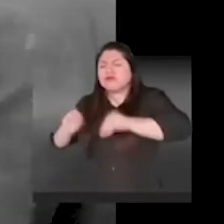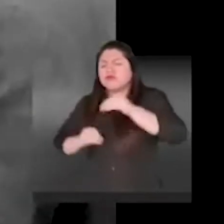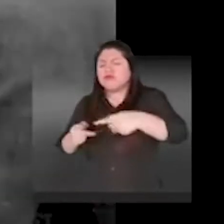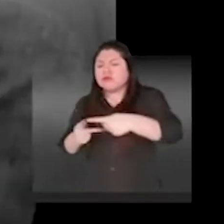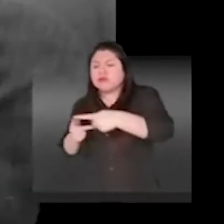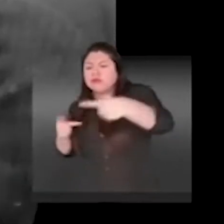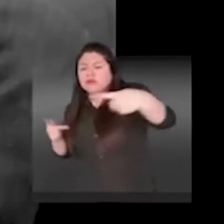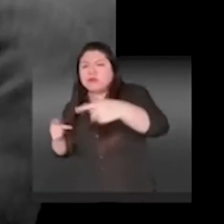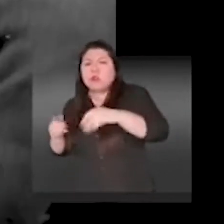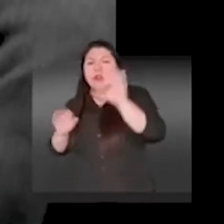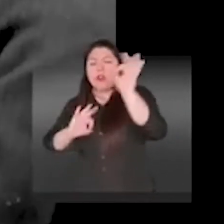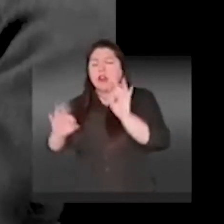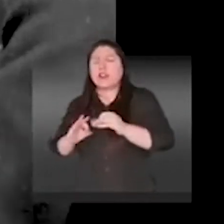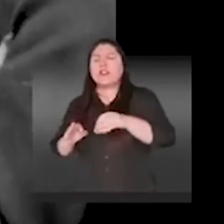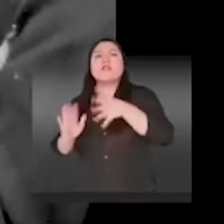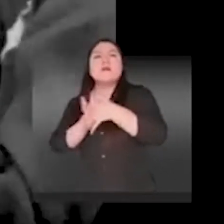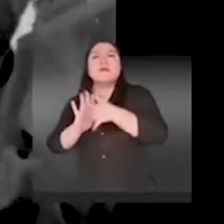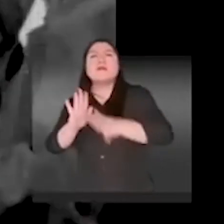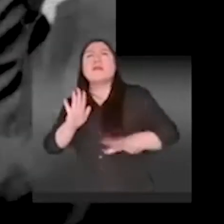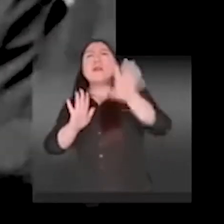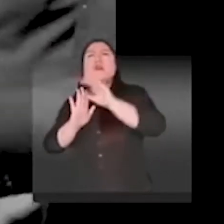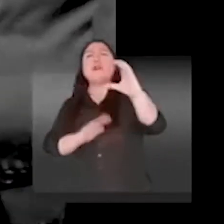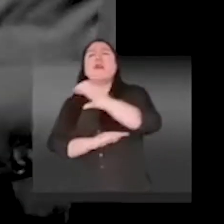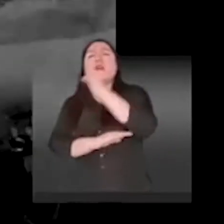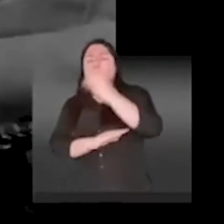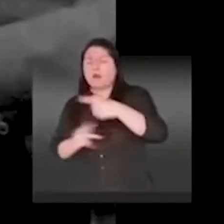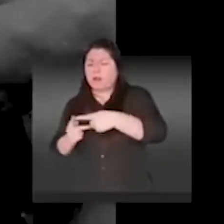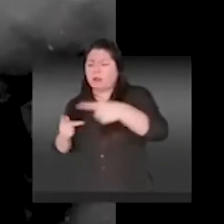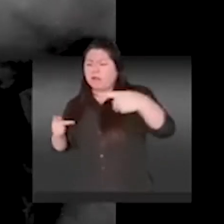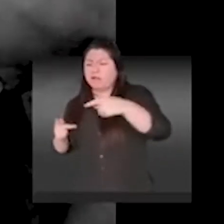tarjetas, con todos los riesgos que eso implicaba.